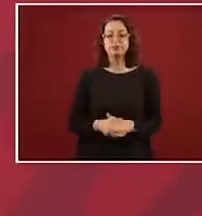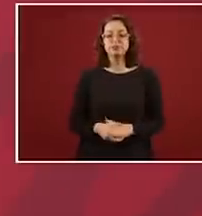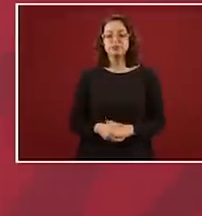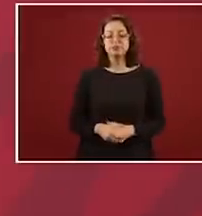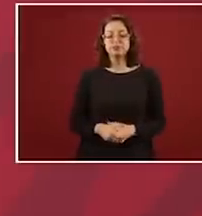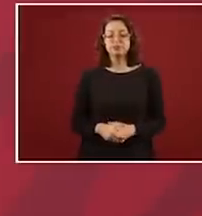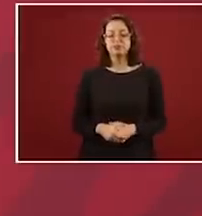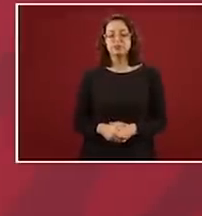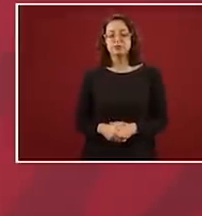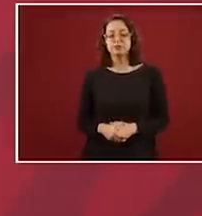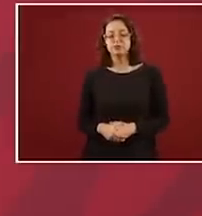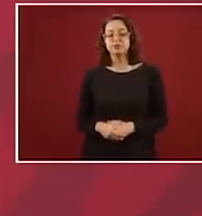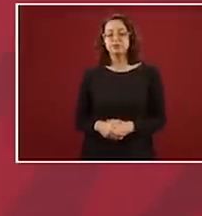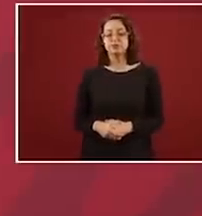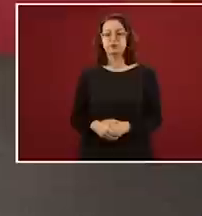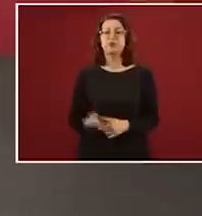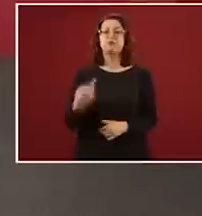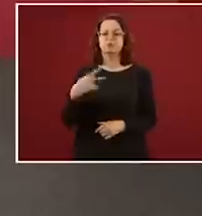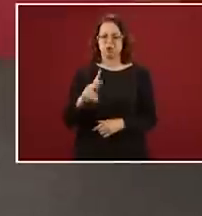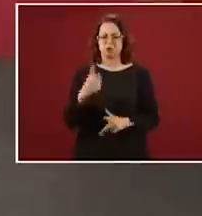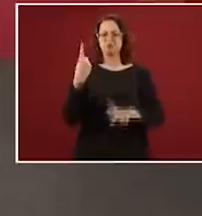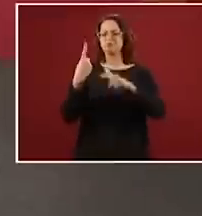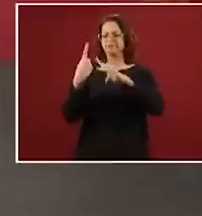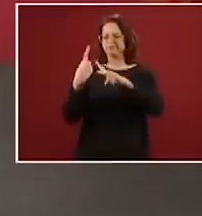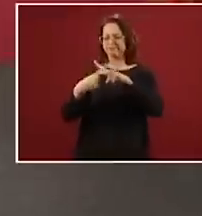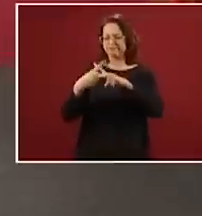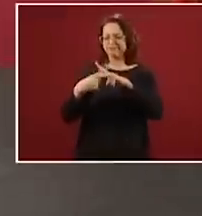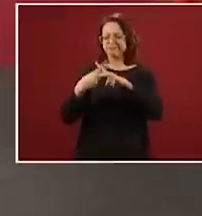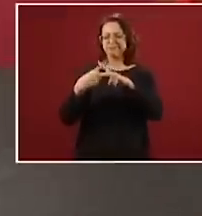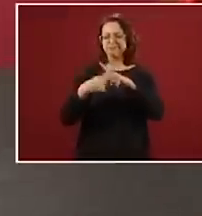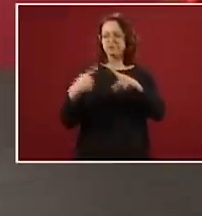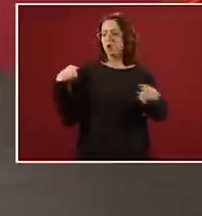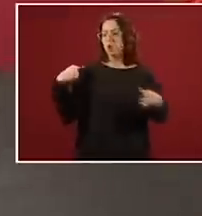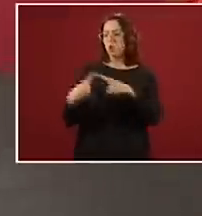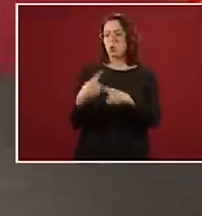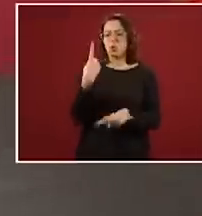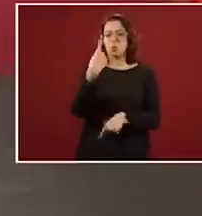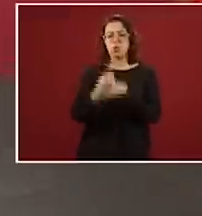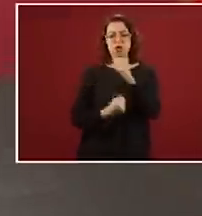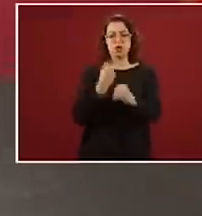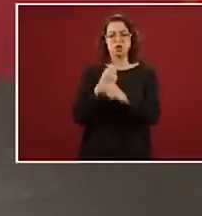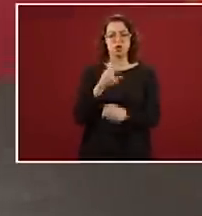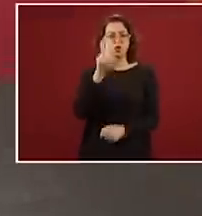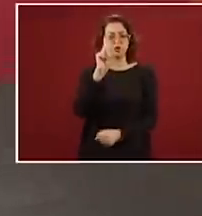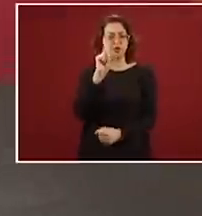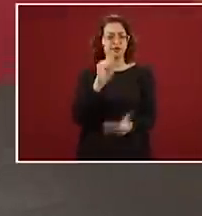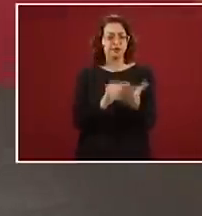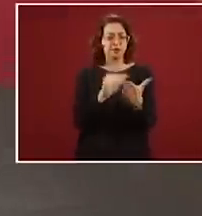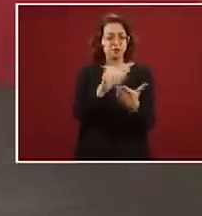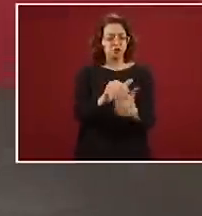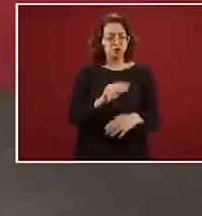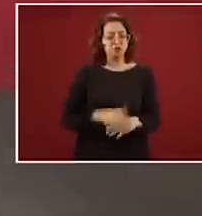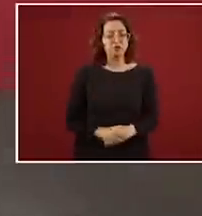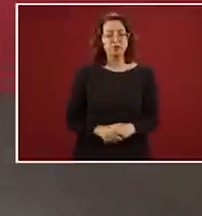para hacer cuentas, 30 millones. Yo les decía que un viaje